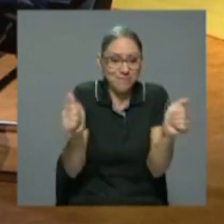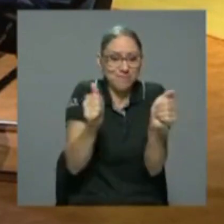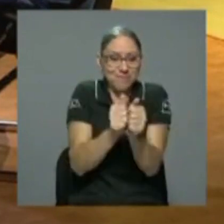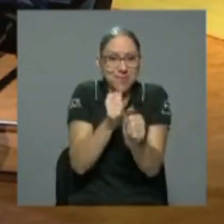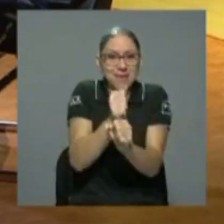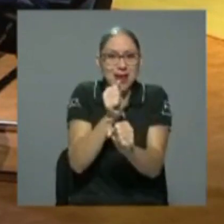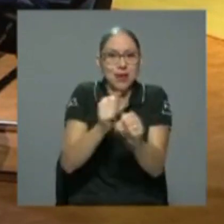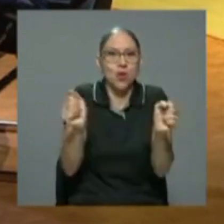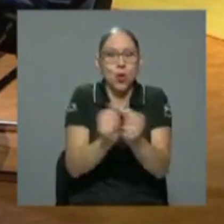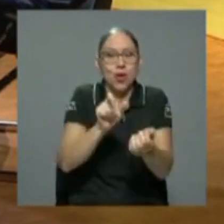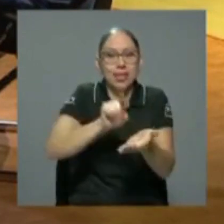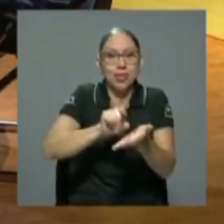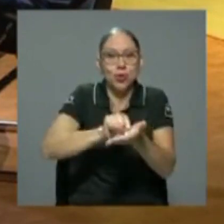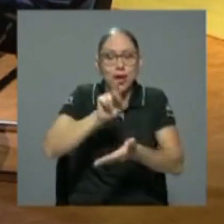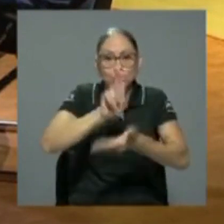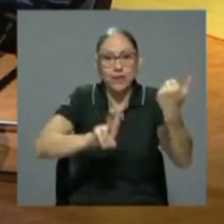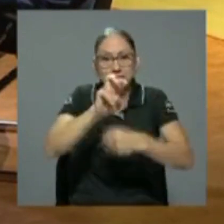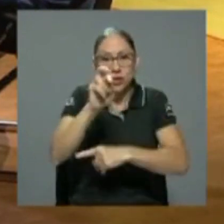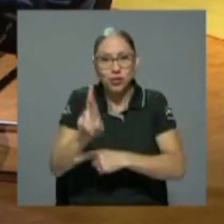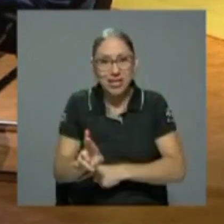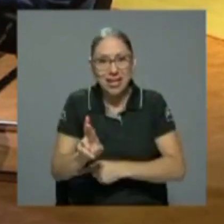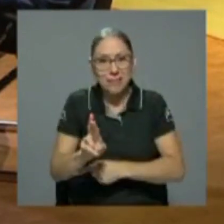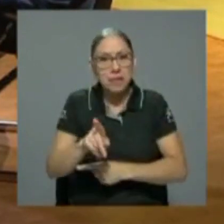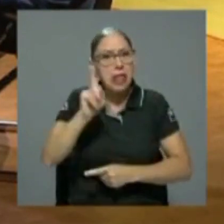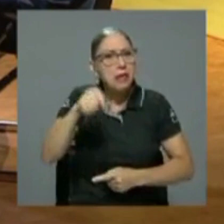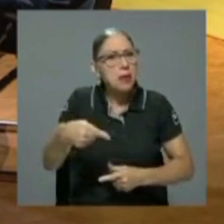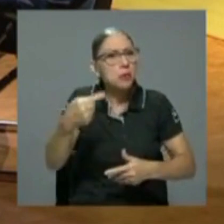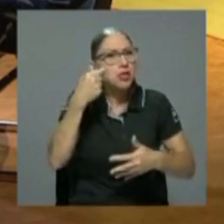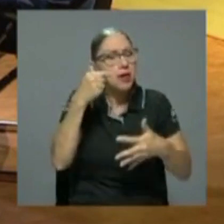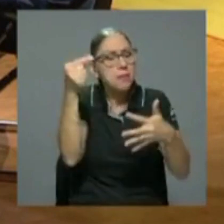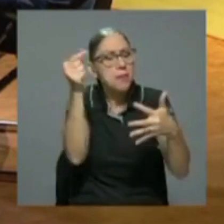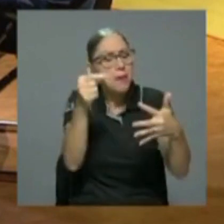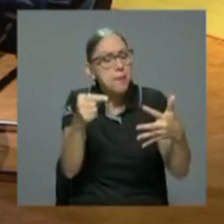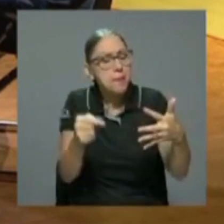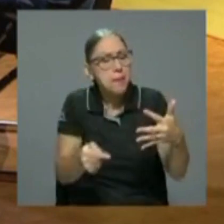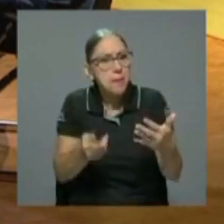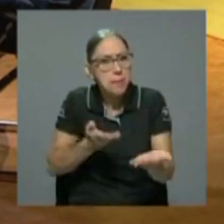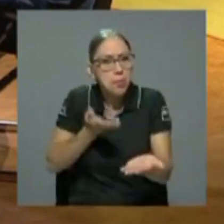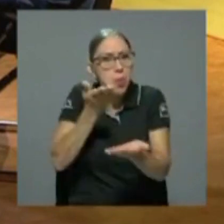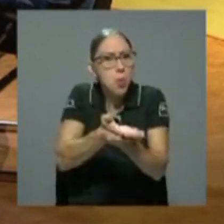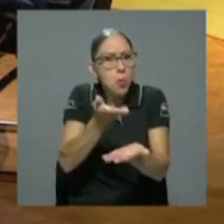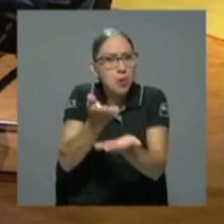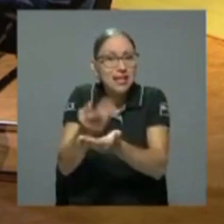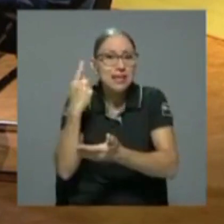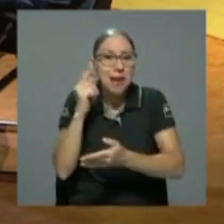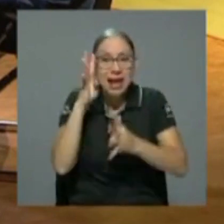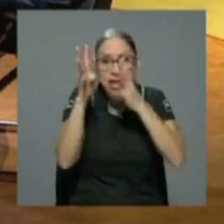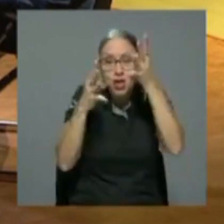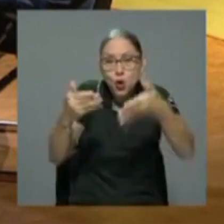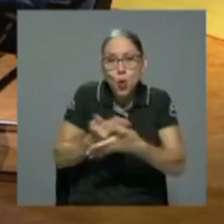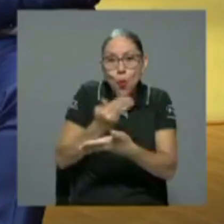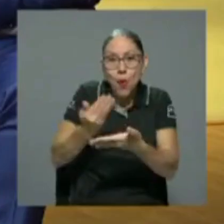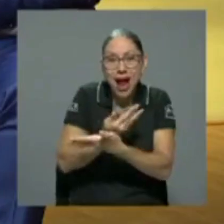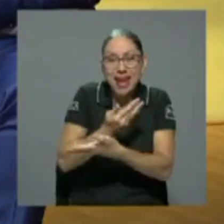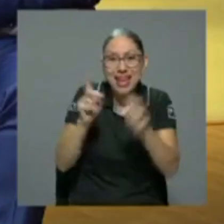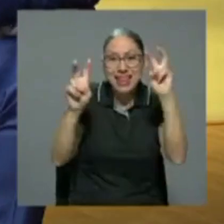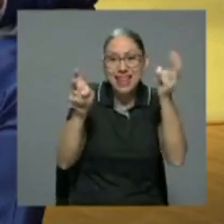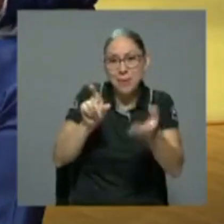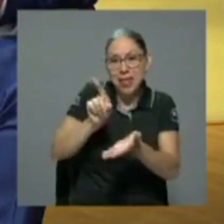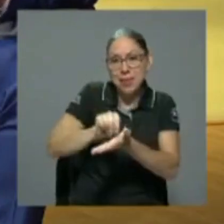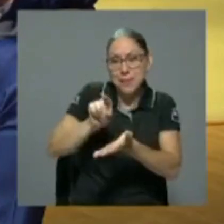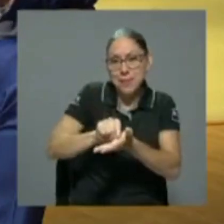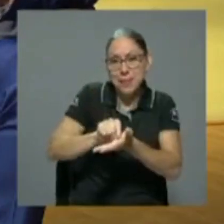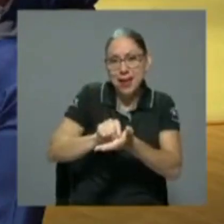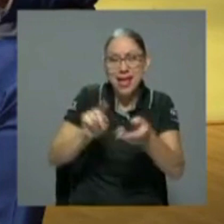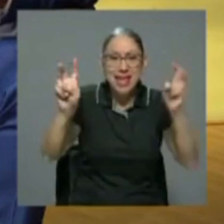y tenemos que ver todas esas propuestas que nos hacen para innovar en el tema de la impresión, en el tema del